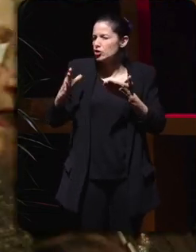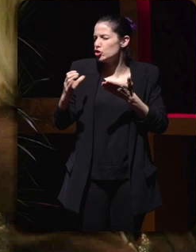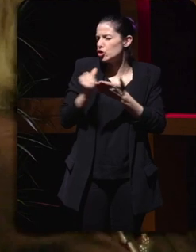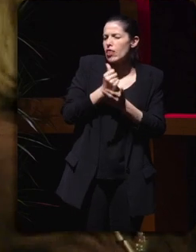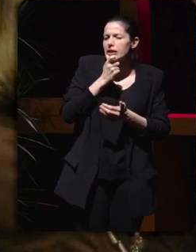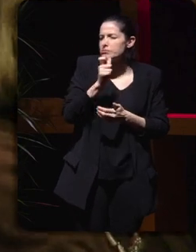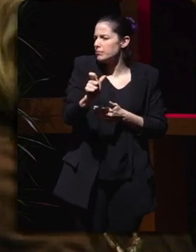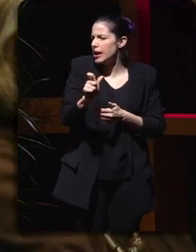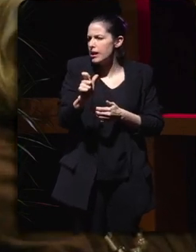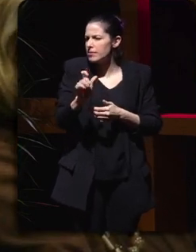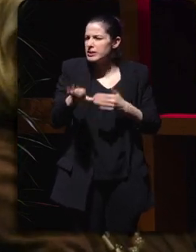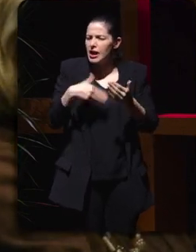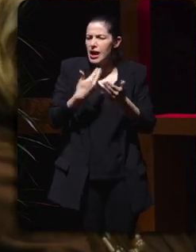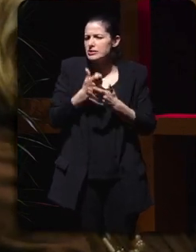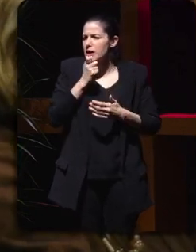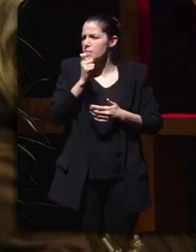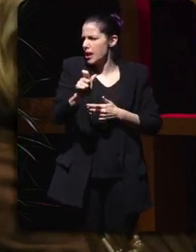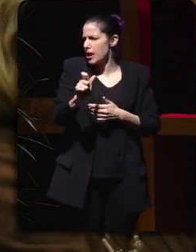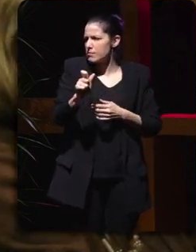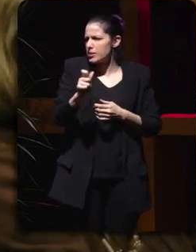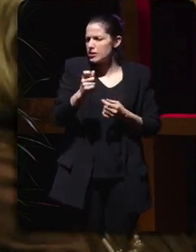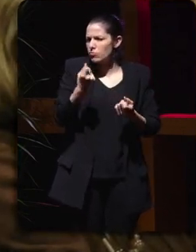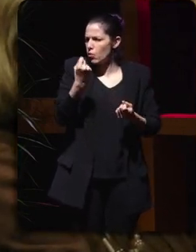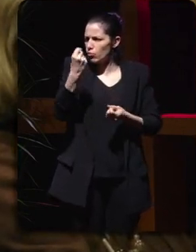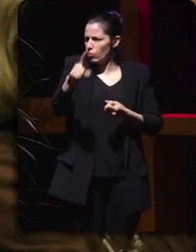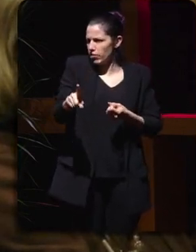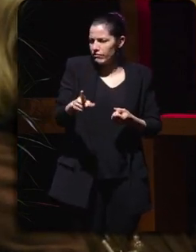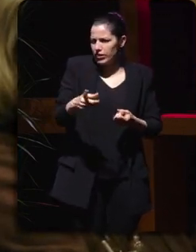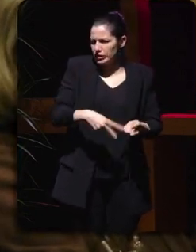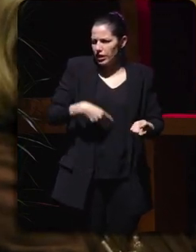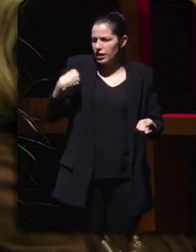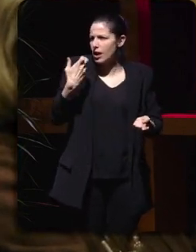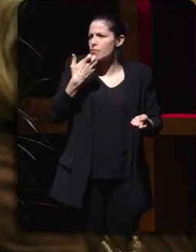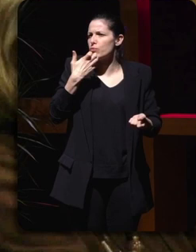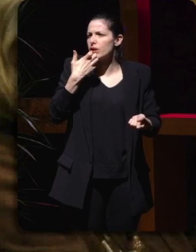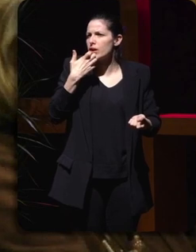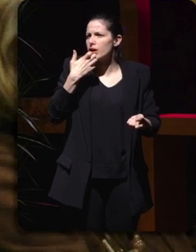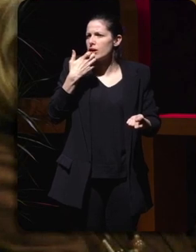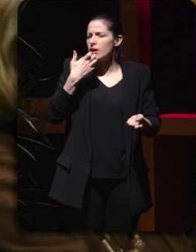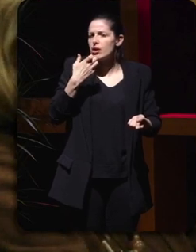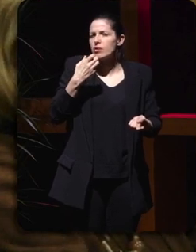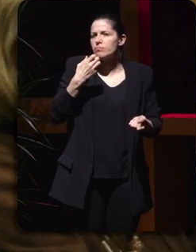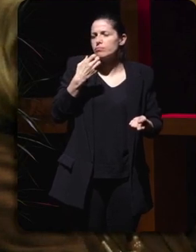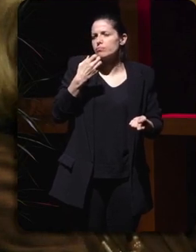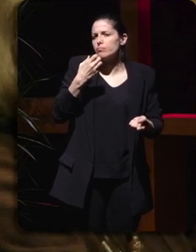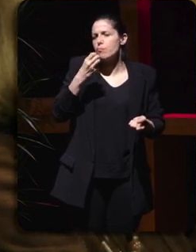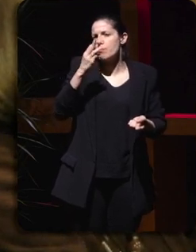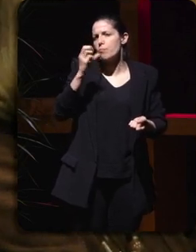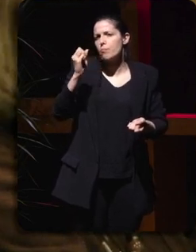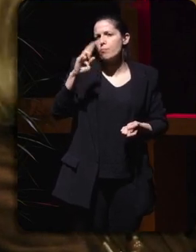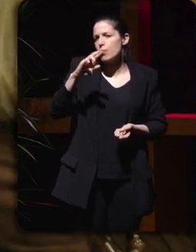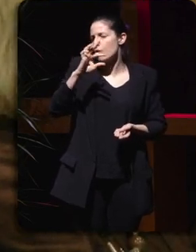Incluso en palabras que antes No necesariamente podría decirse que estaban generalizadas como es el caso de portavoz que ahora se utiliza portavoz y me parece bien